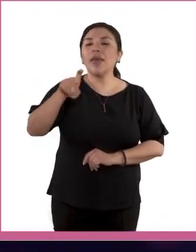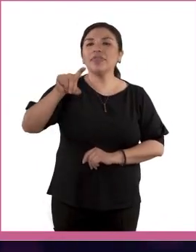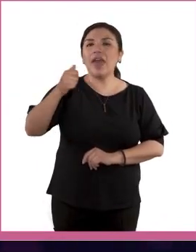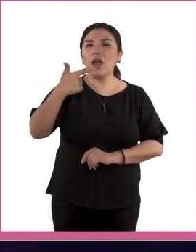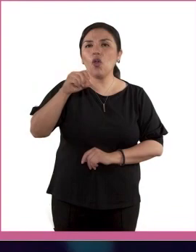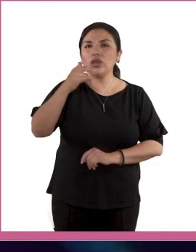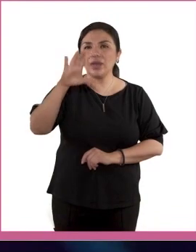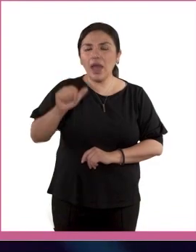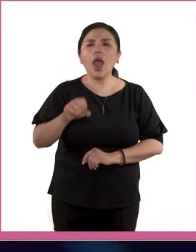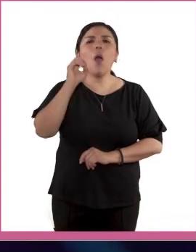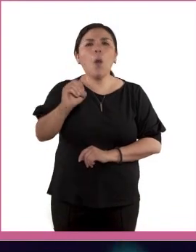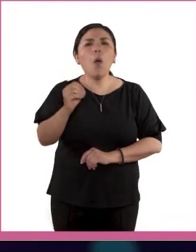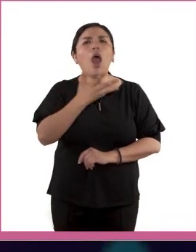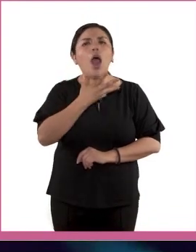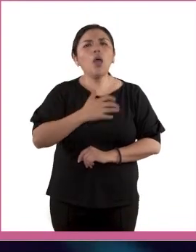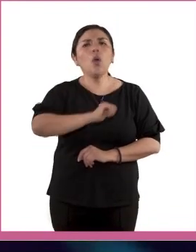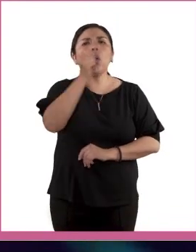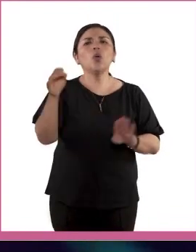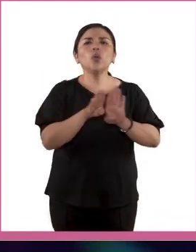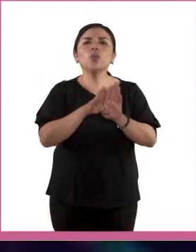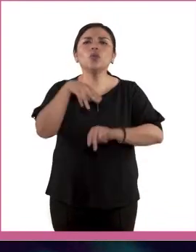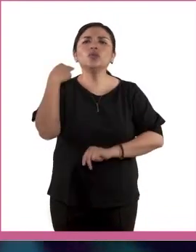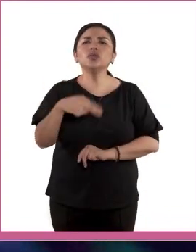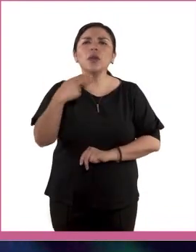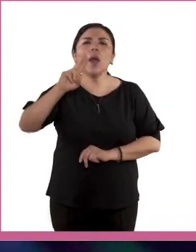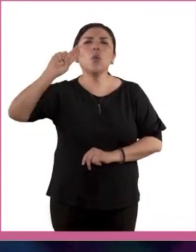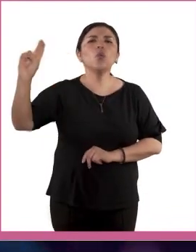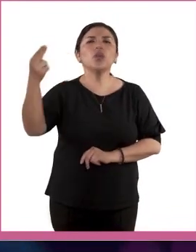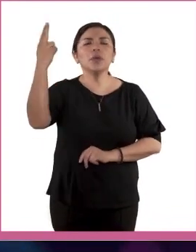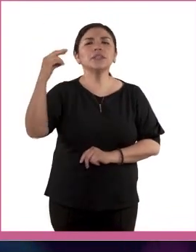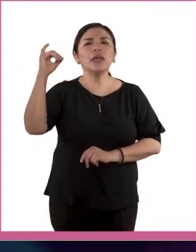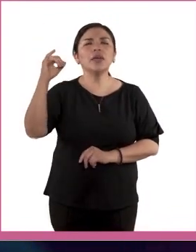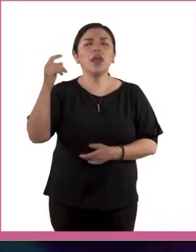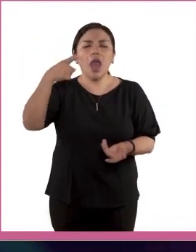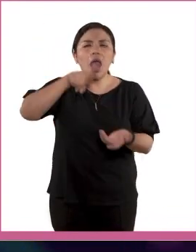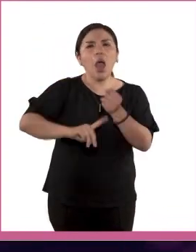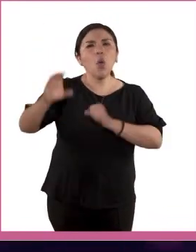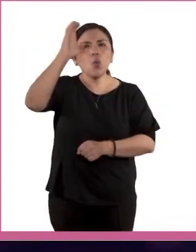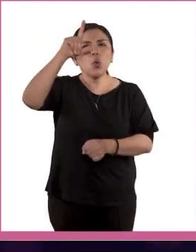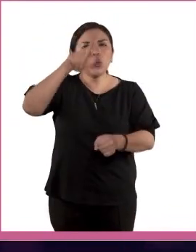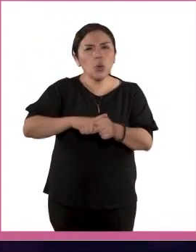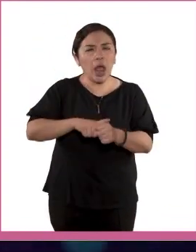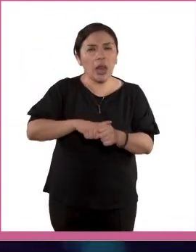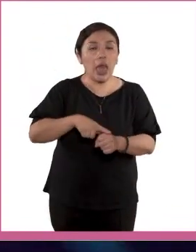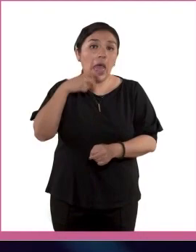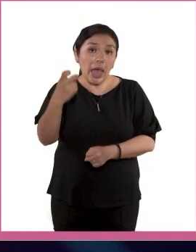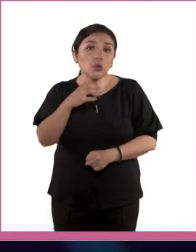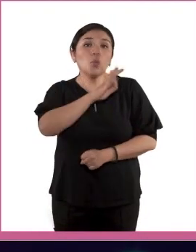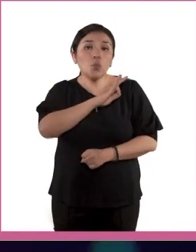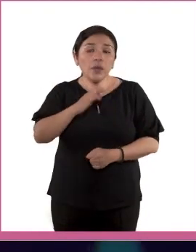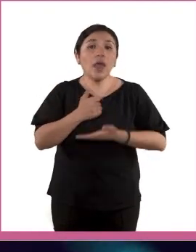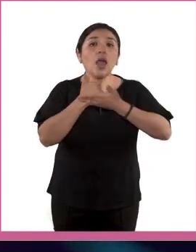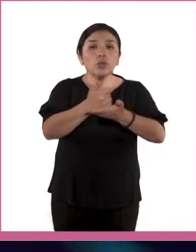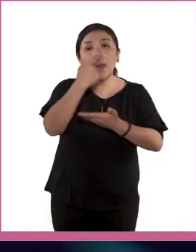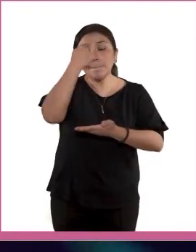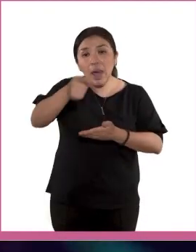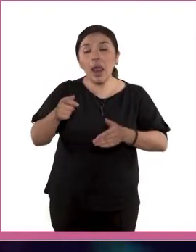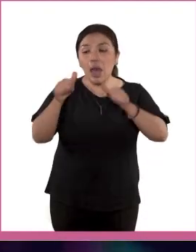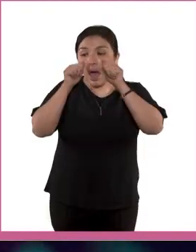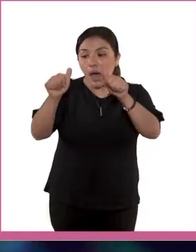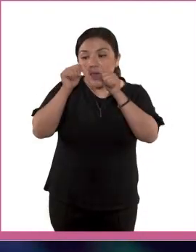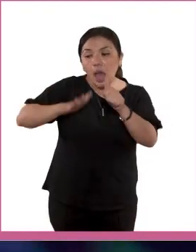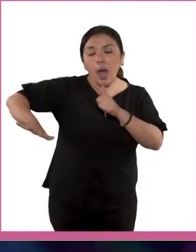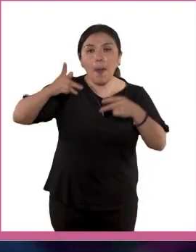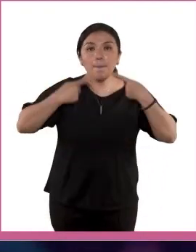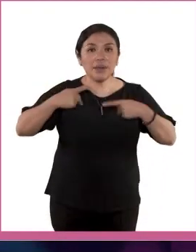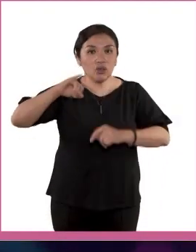la pedagógica, o también se crearon lo que se conocen como universidades interculturales, que en teoría